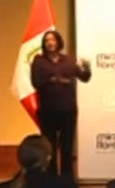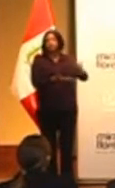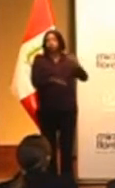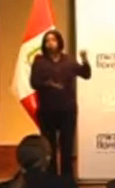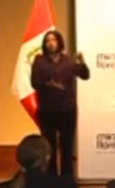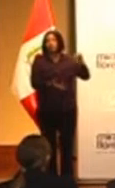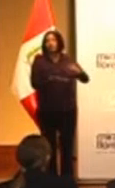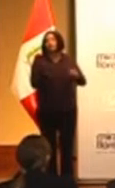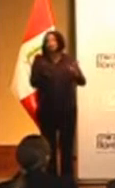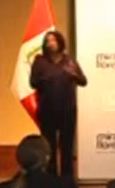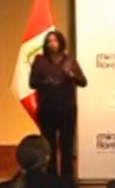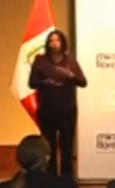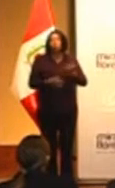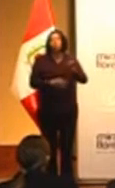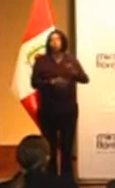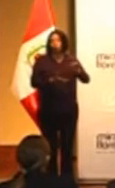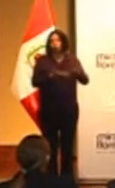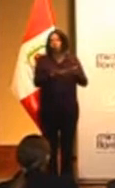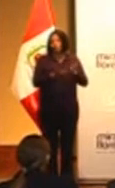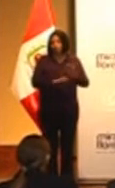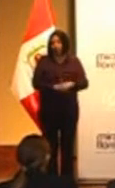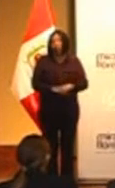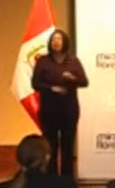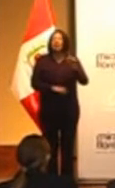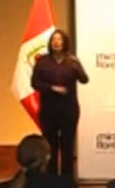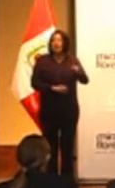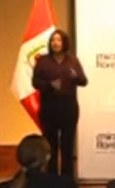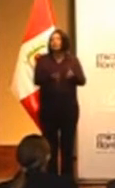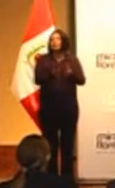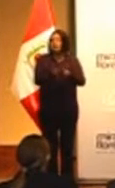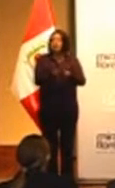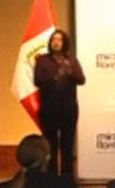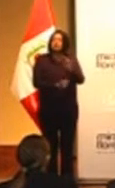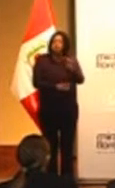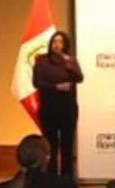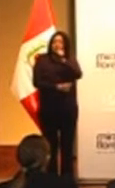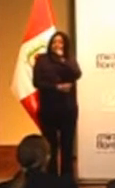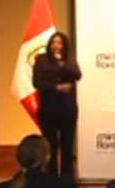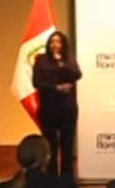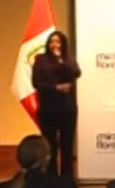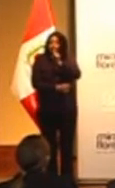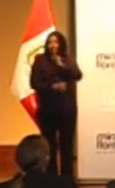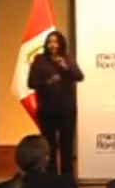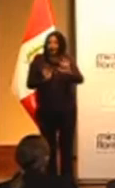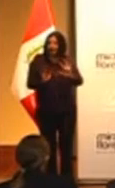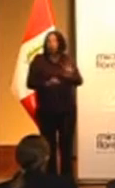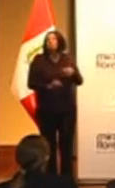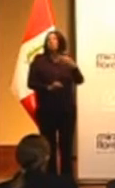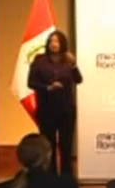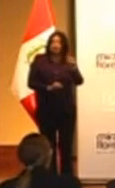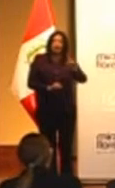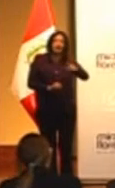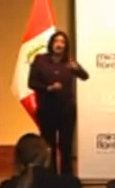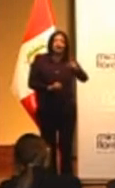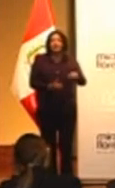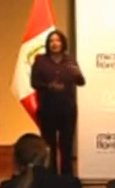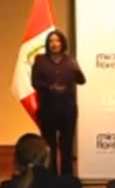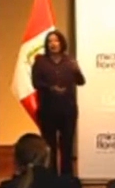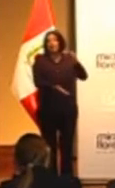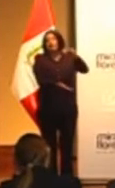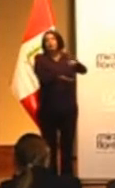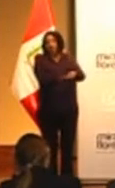indebidamente arrebatado a nuestro uso y a nuestro servicio. Ahí sí les pido que tengamos un poquito de paciencia porque va a haber que hacer alguna